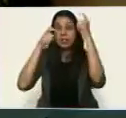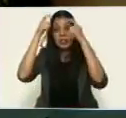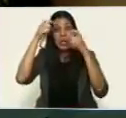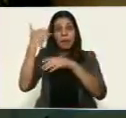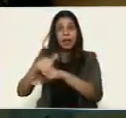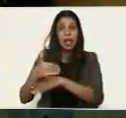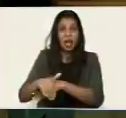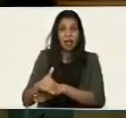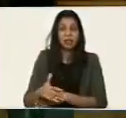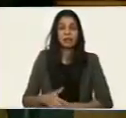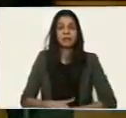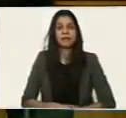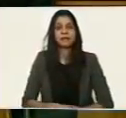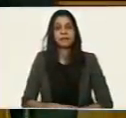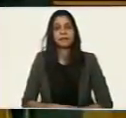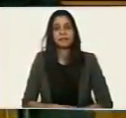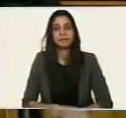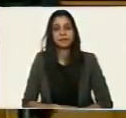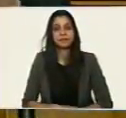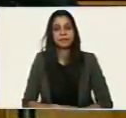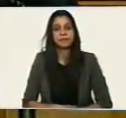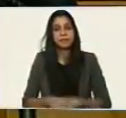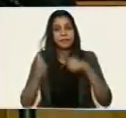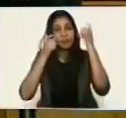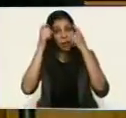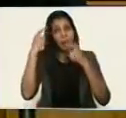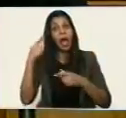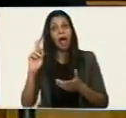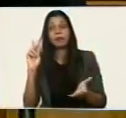pues. Lo tenemos ahí.